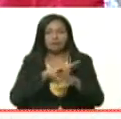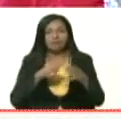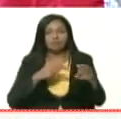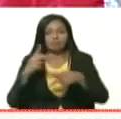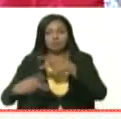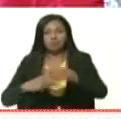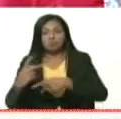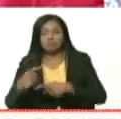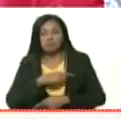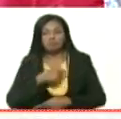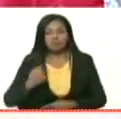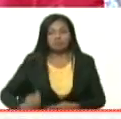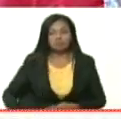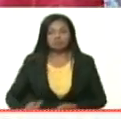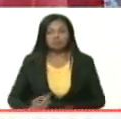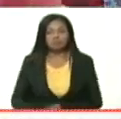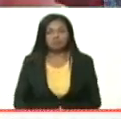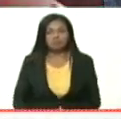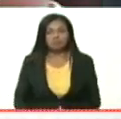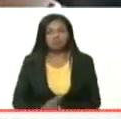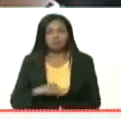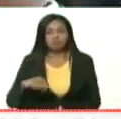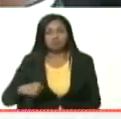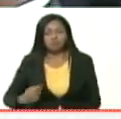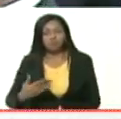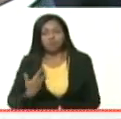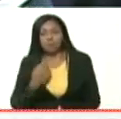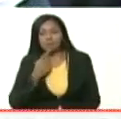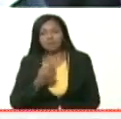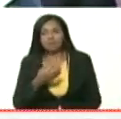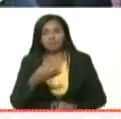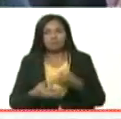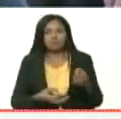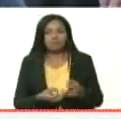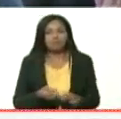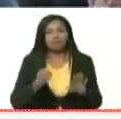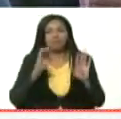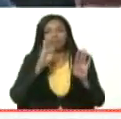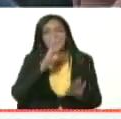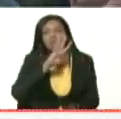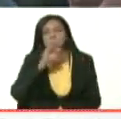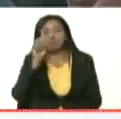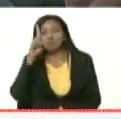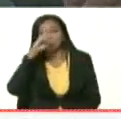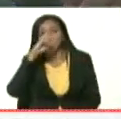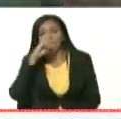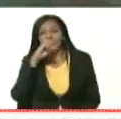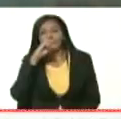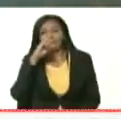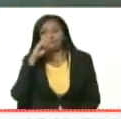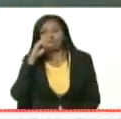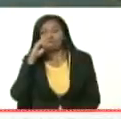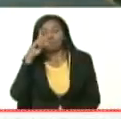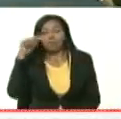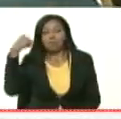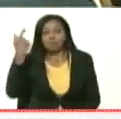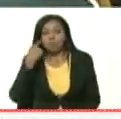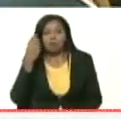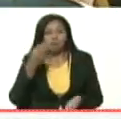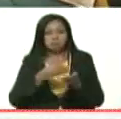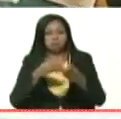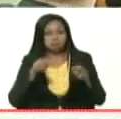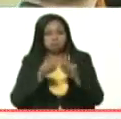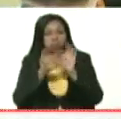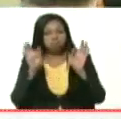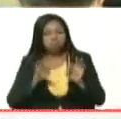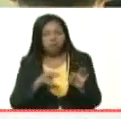China. Y podemos decir, luego de 41 años de aplicación